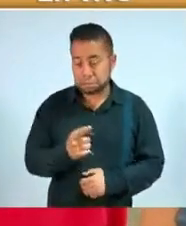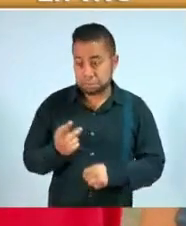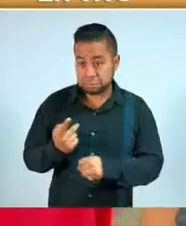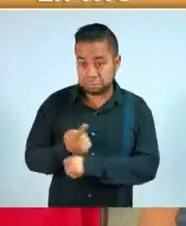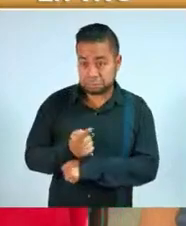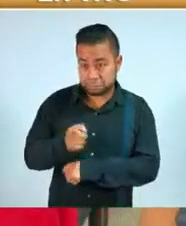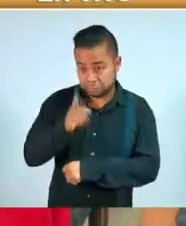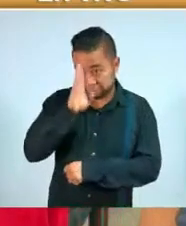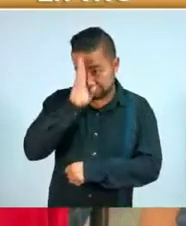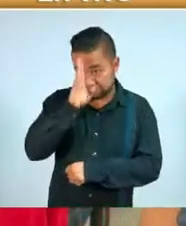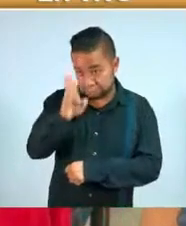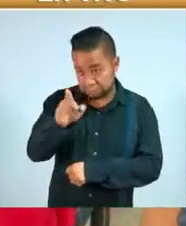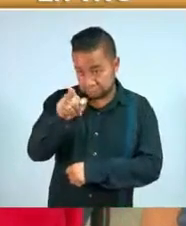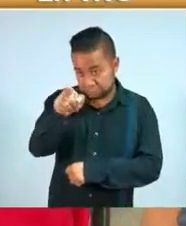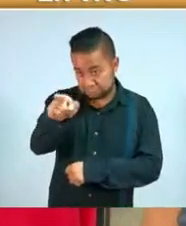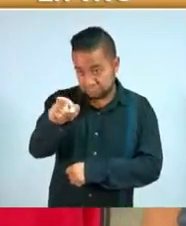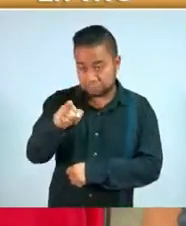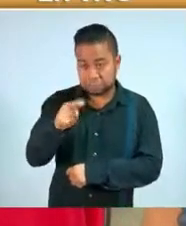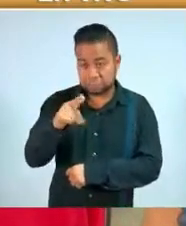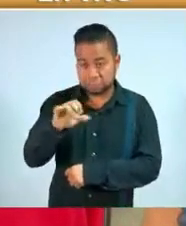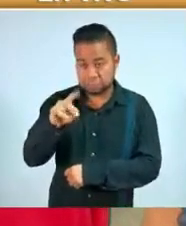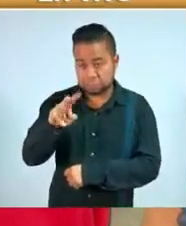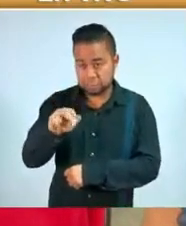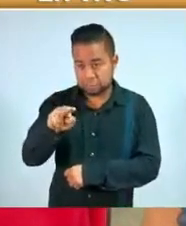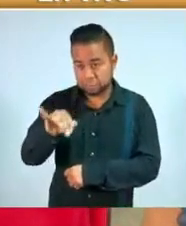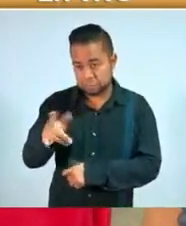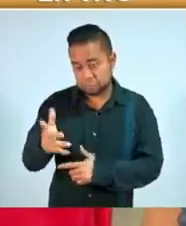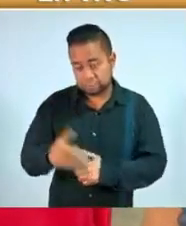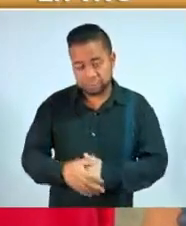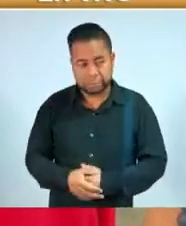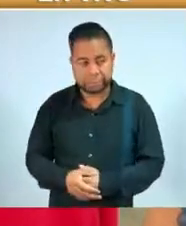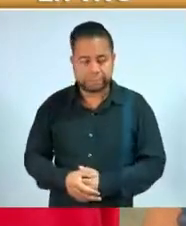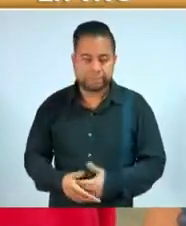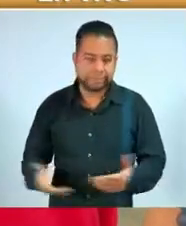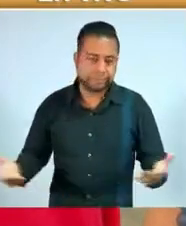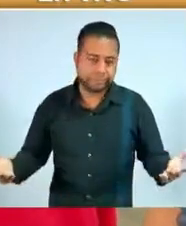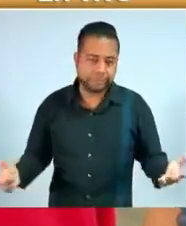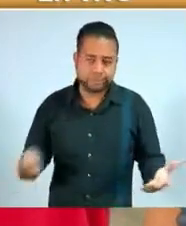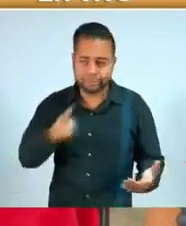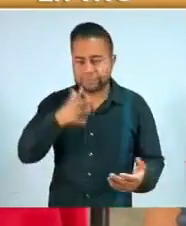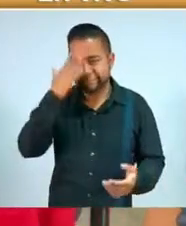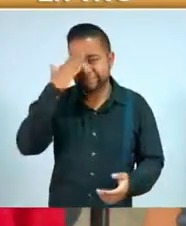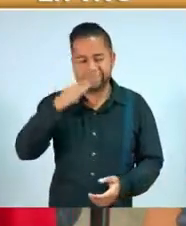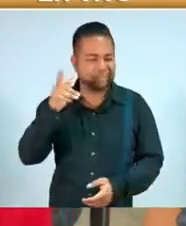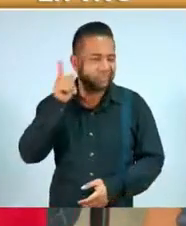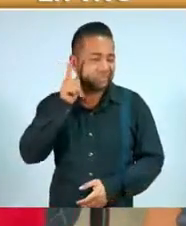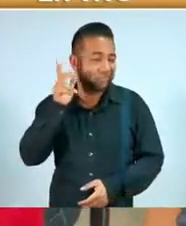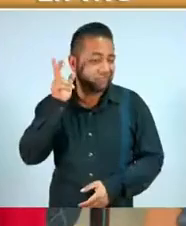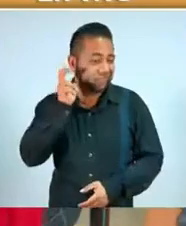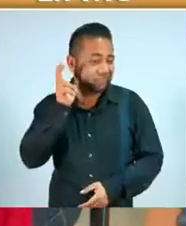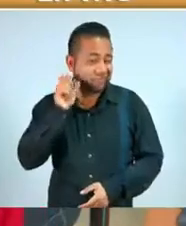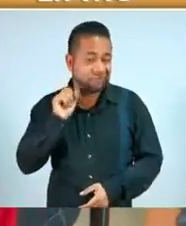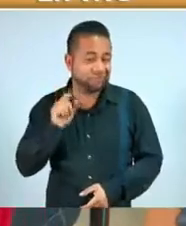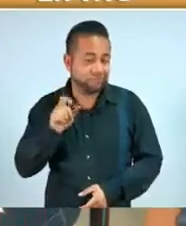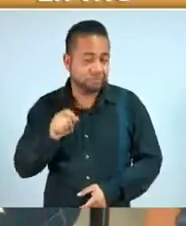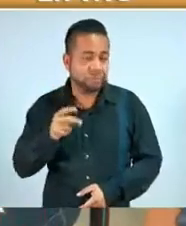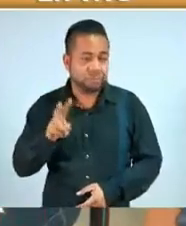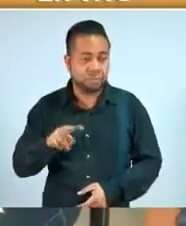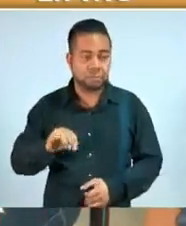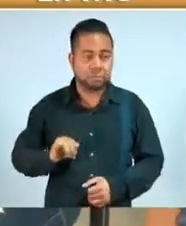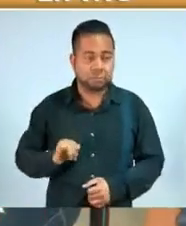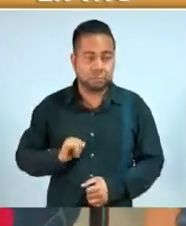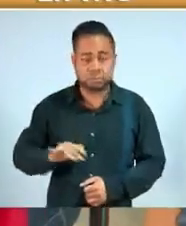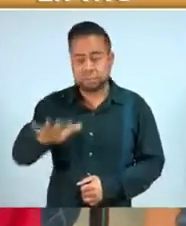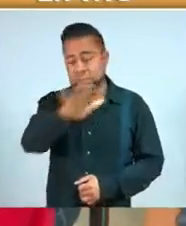señalización muy directa con usted, mi estimado Giovanni, ¿no? Digo, ya usted lo ha de saber, ¿no? Ya está acostumbrado a ese asunto. Pero sí es interesante